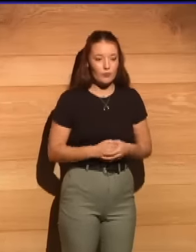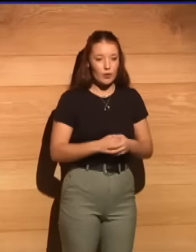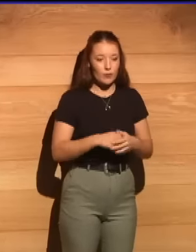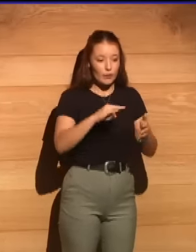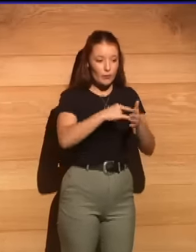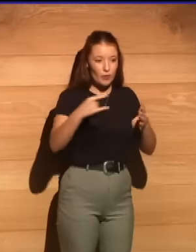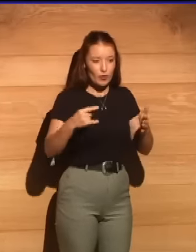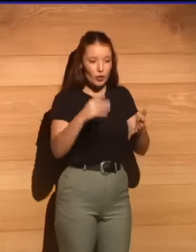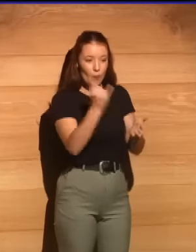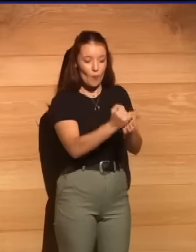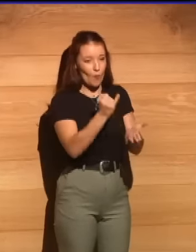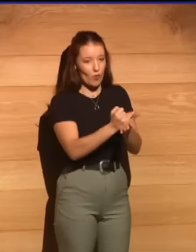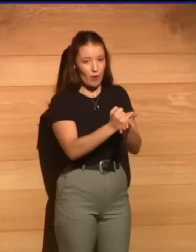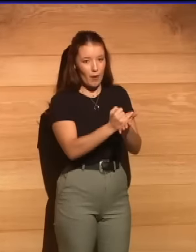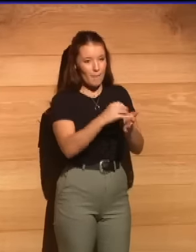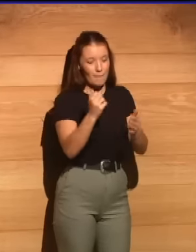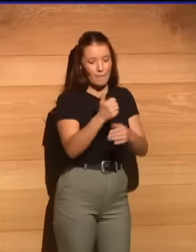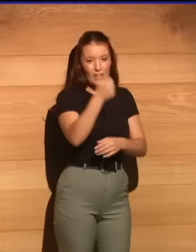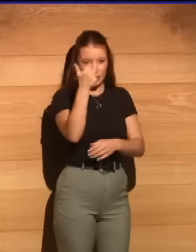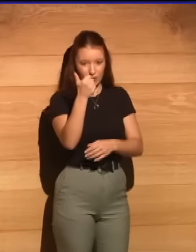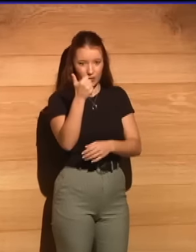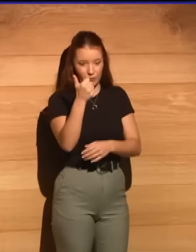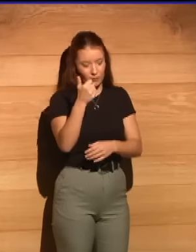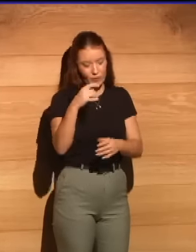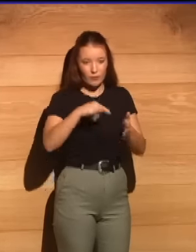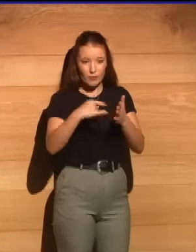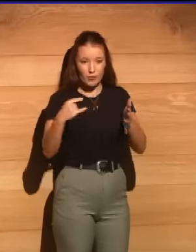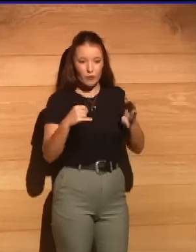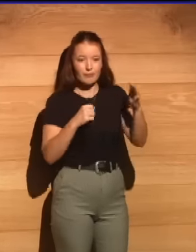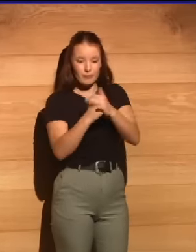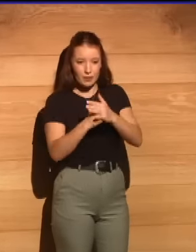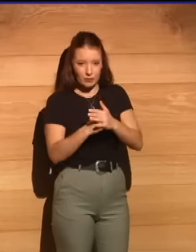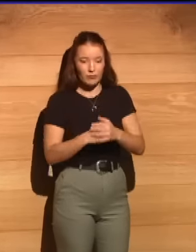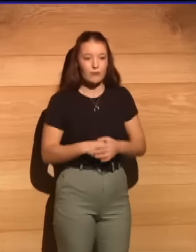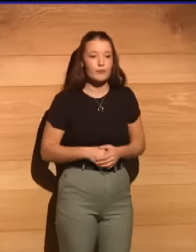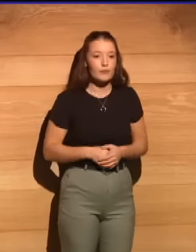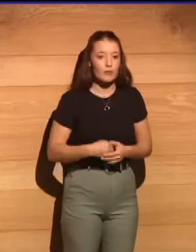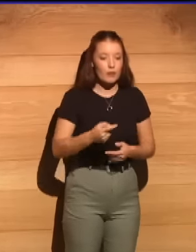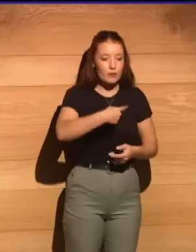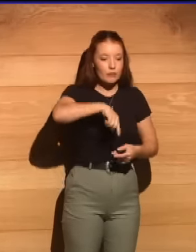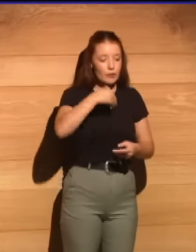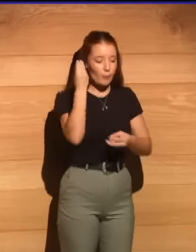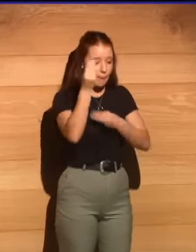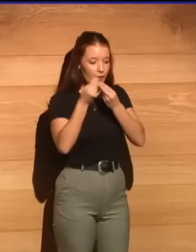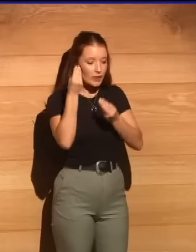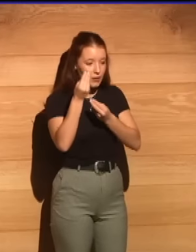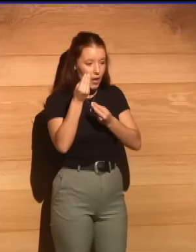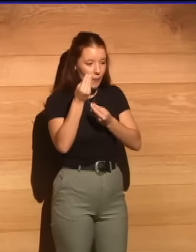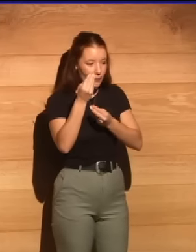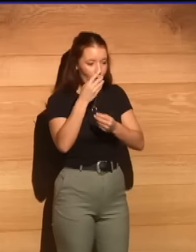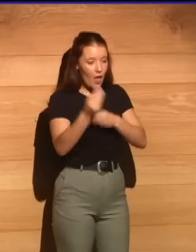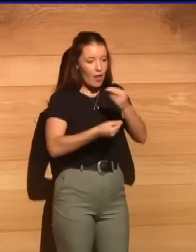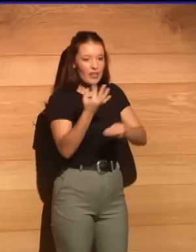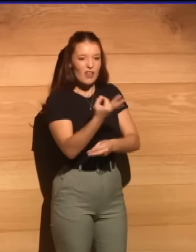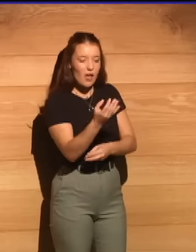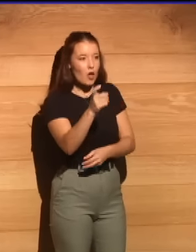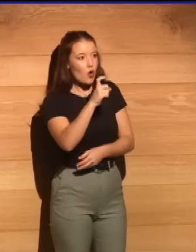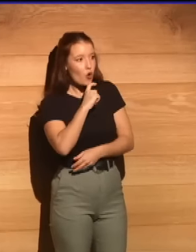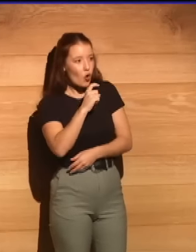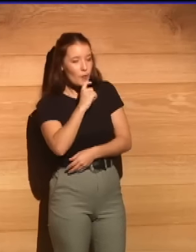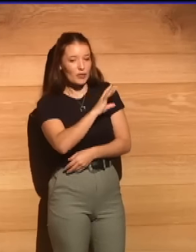más proyectos de impacto. Yo creo que ahora es el momento porque diríamos, no tenemos de pensar lo que tenemos que hacer, no tenemos de pensar cómo hacerlo. Existen muchísimos